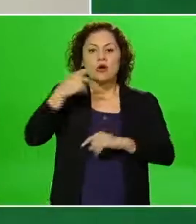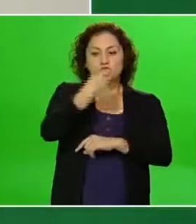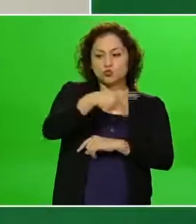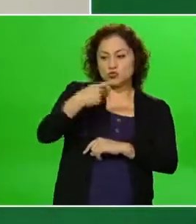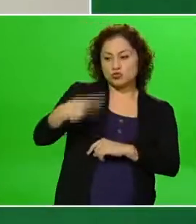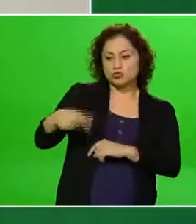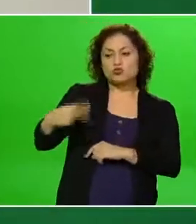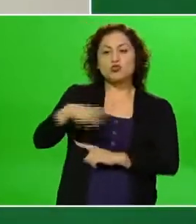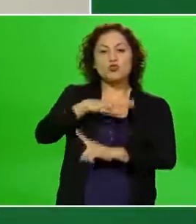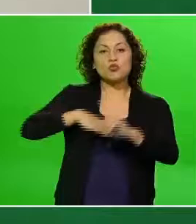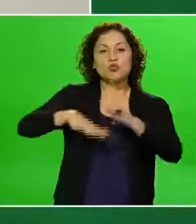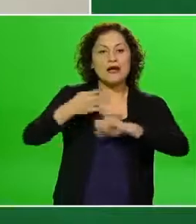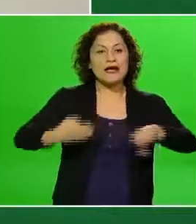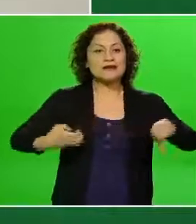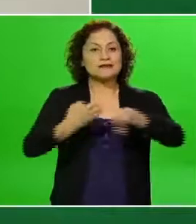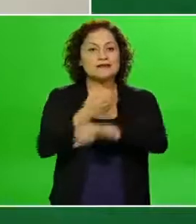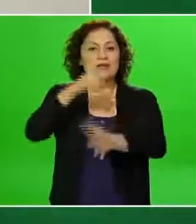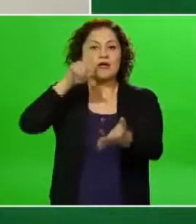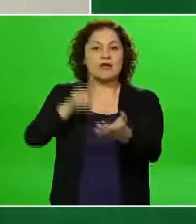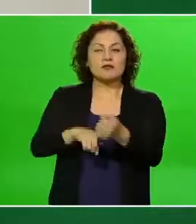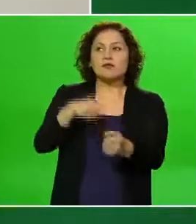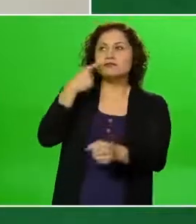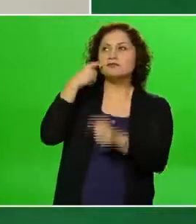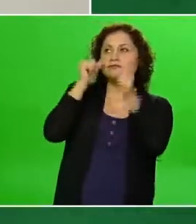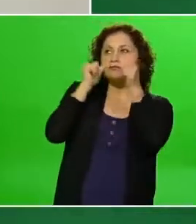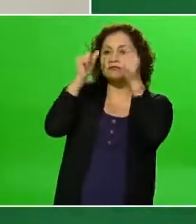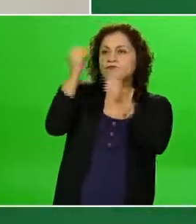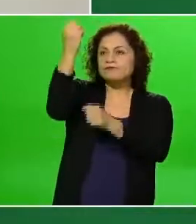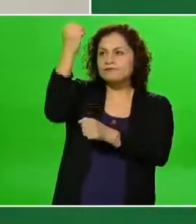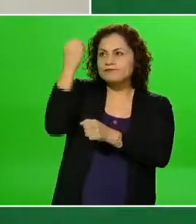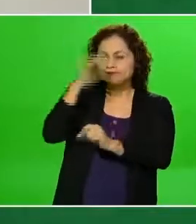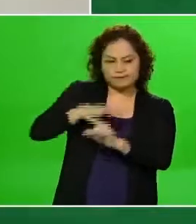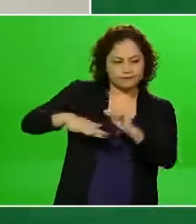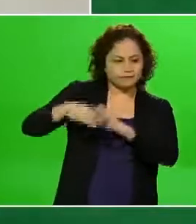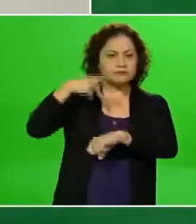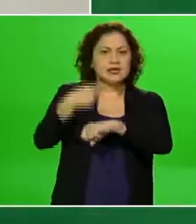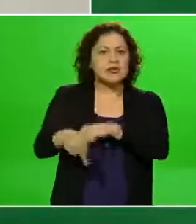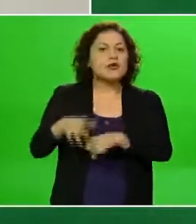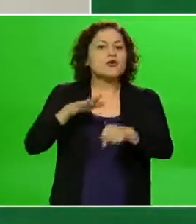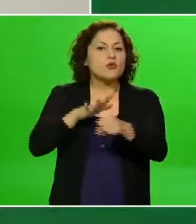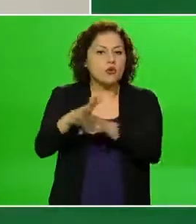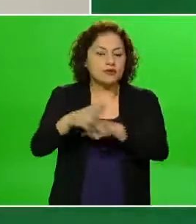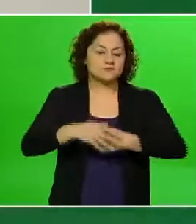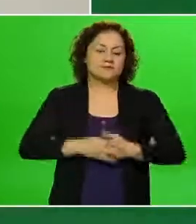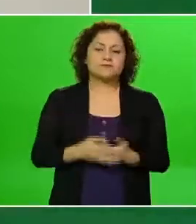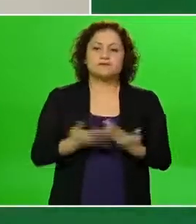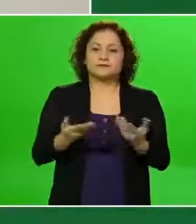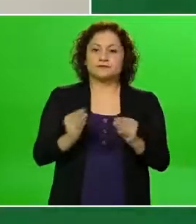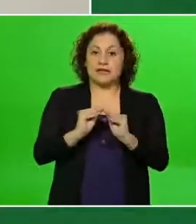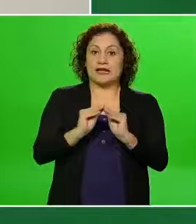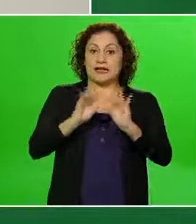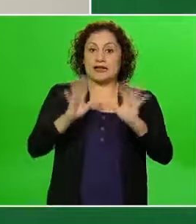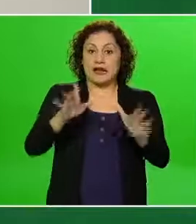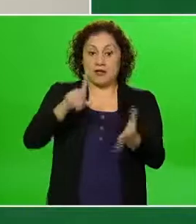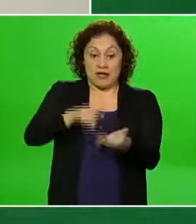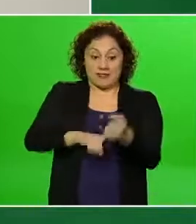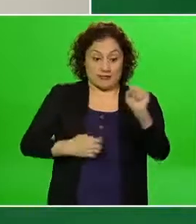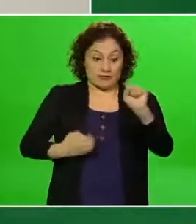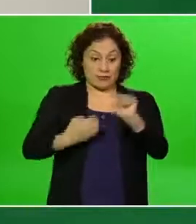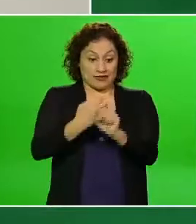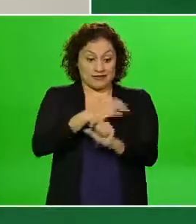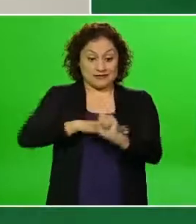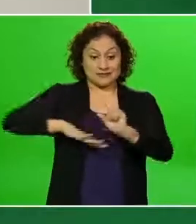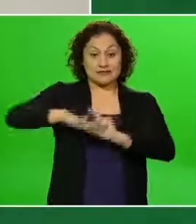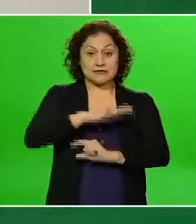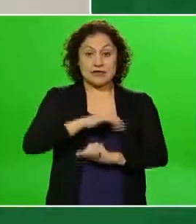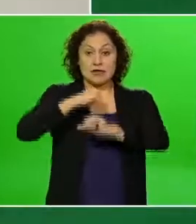2 semanas para su estado. Y aún más importante, recordando que las entidades son autoridades sanitarias, muchas de ellas